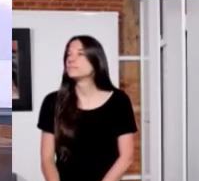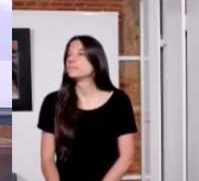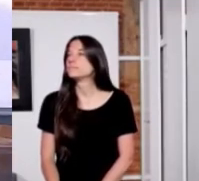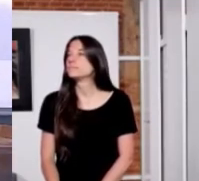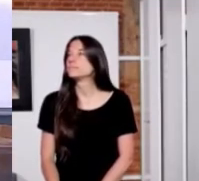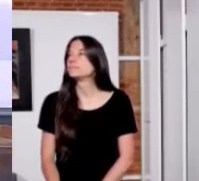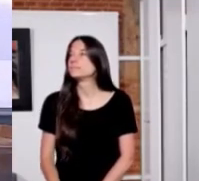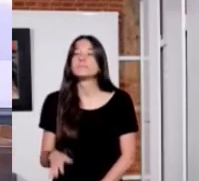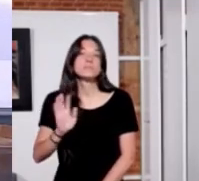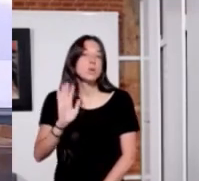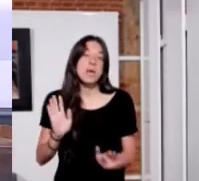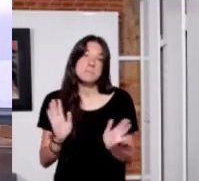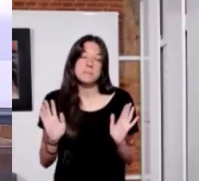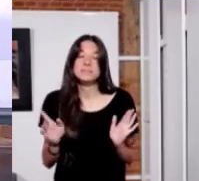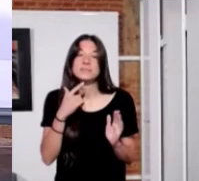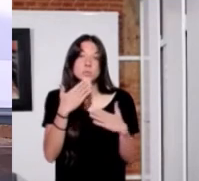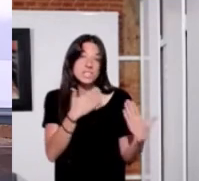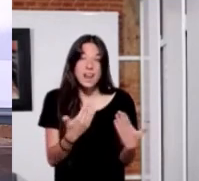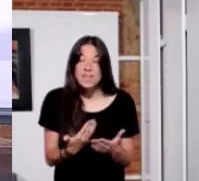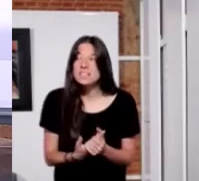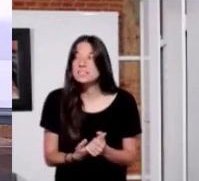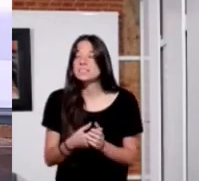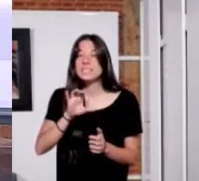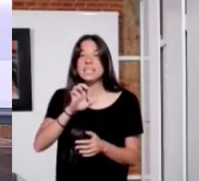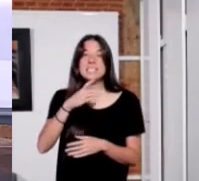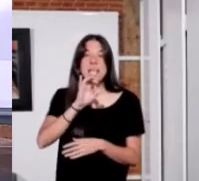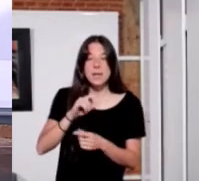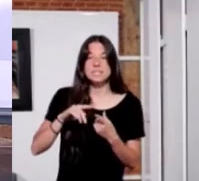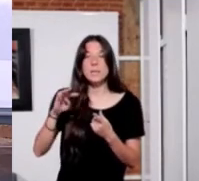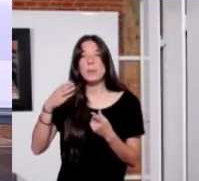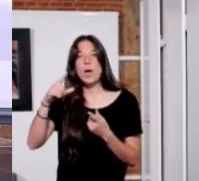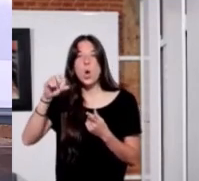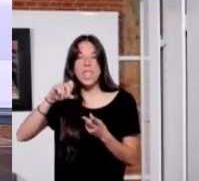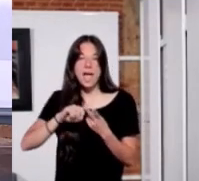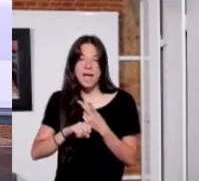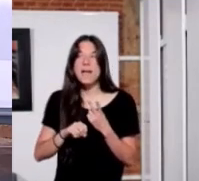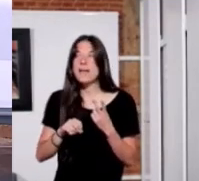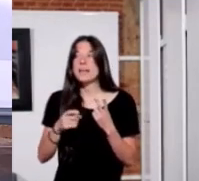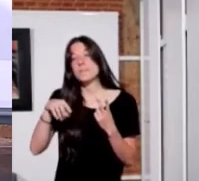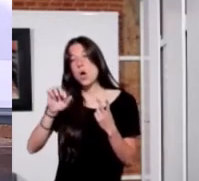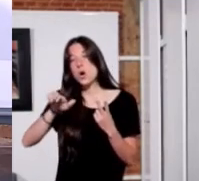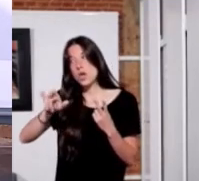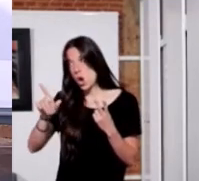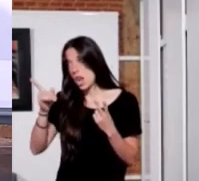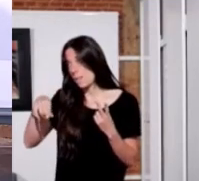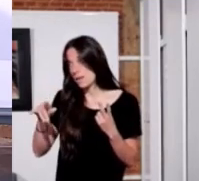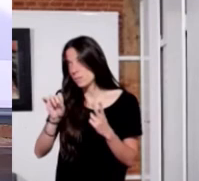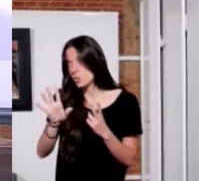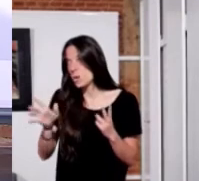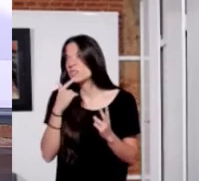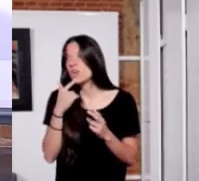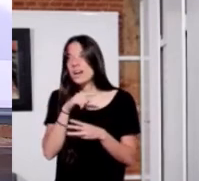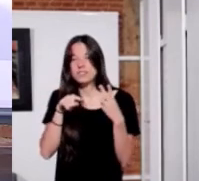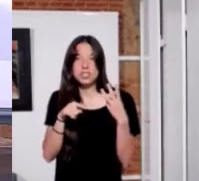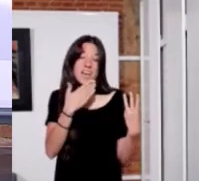Hola. Y a mí ahora hay una cosa que me preocupa, que ambos lo habéis dicho, ¿no? Pero